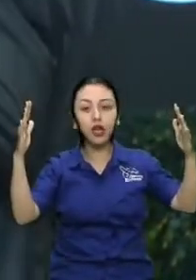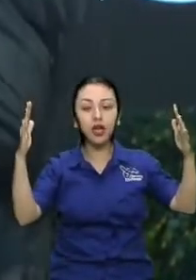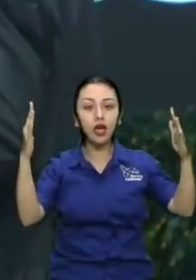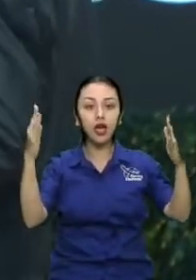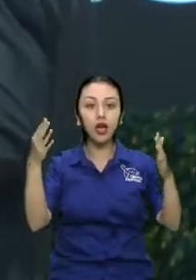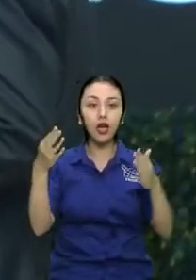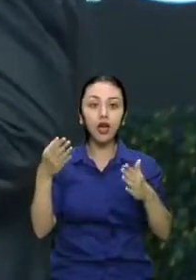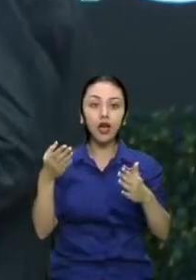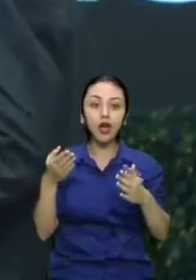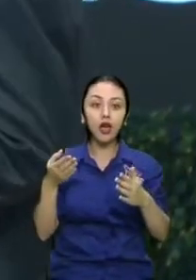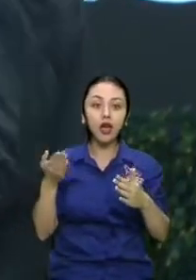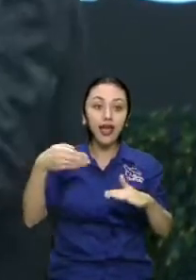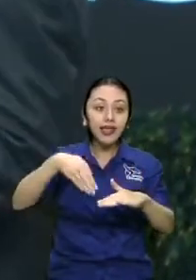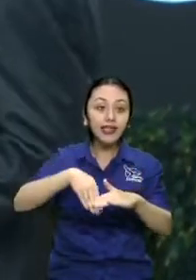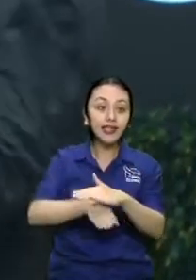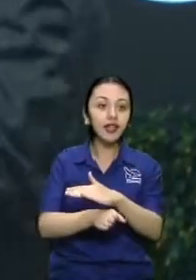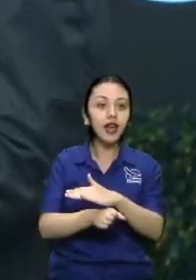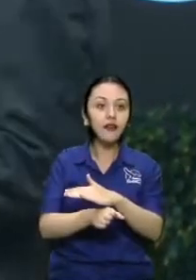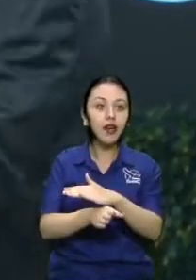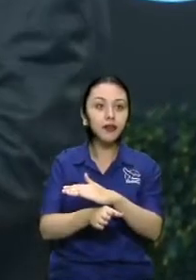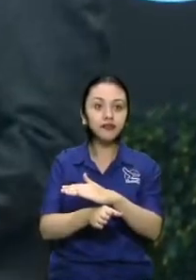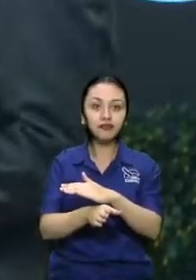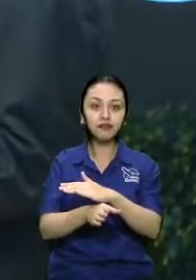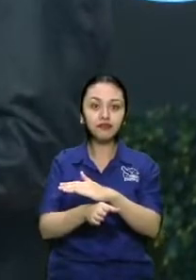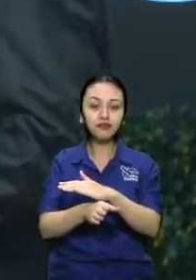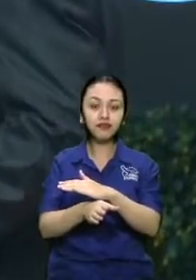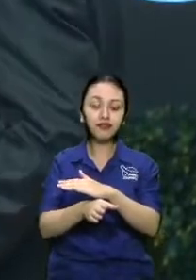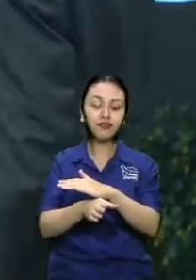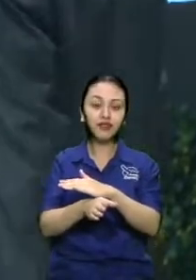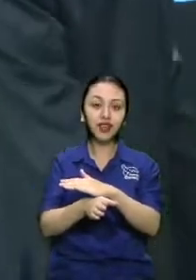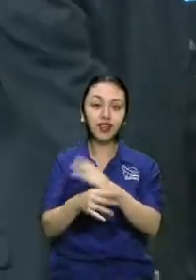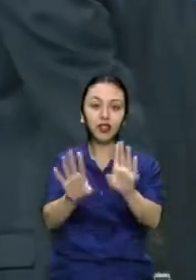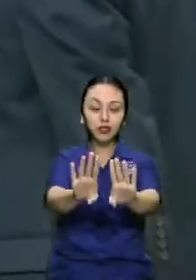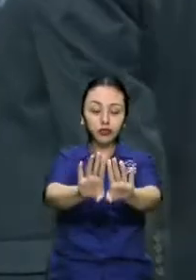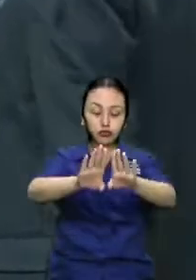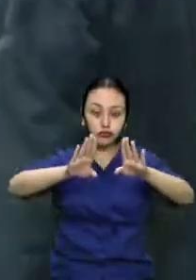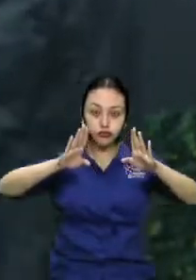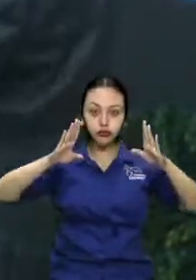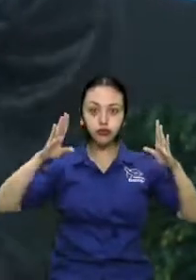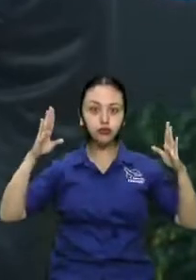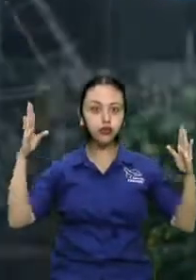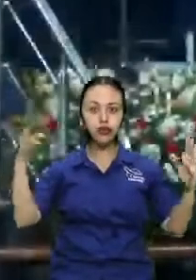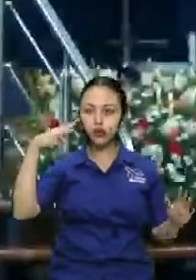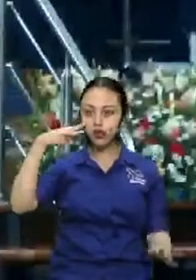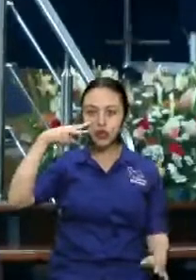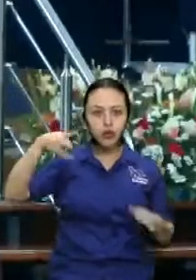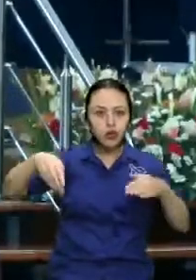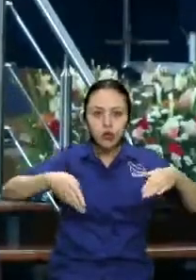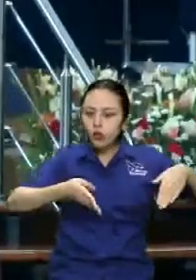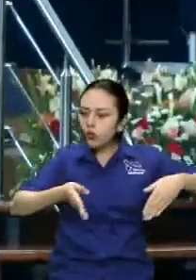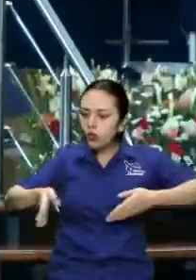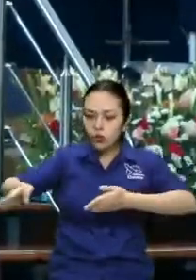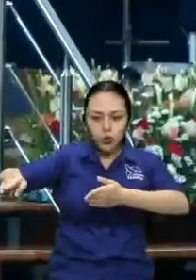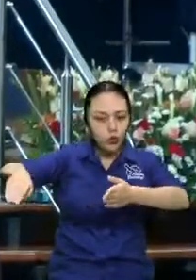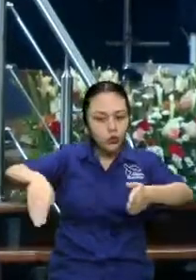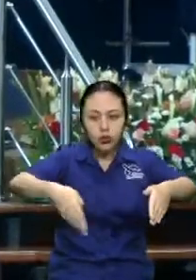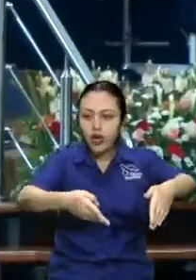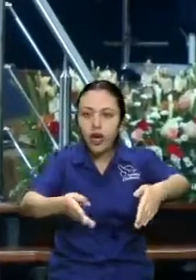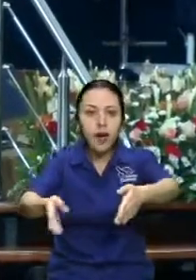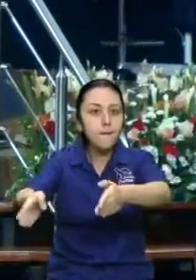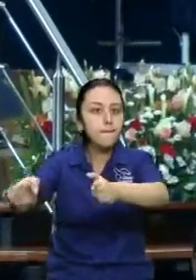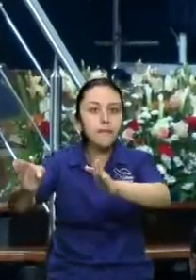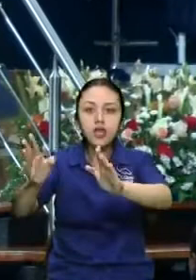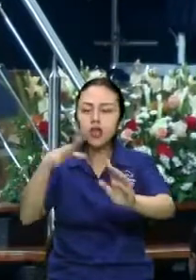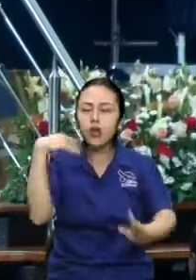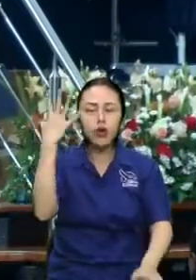ahí para ver si no choca en la pared. Era un camino, hermano, un drive-thru, le dicen